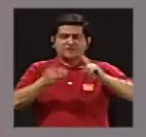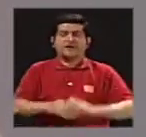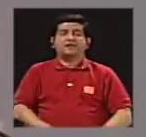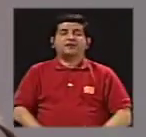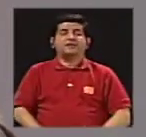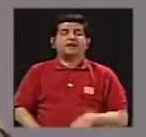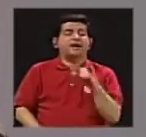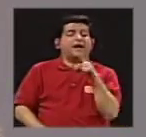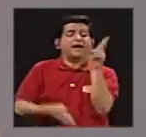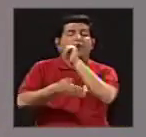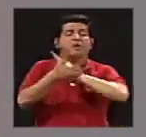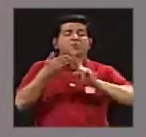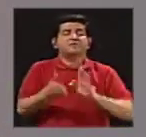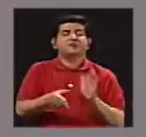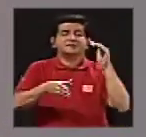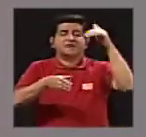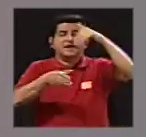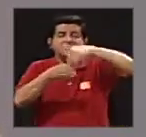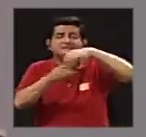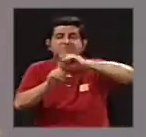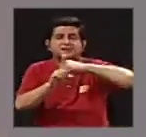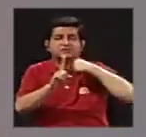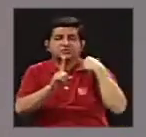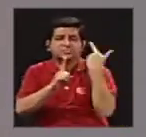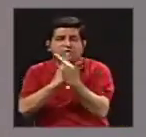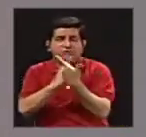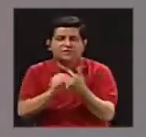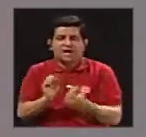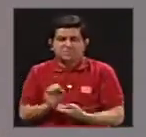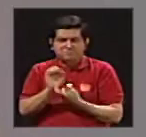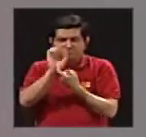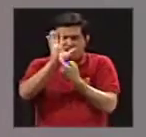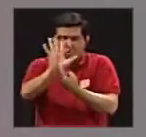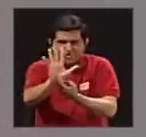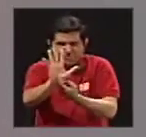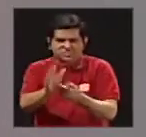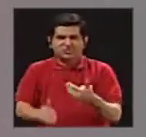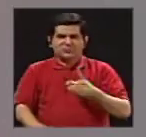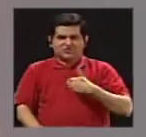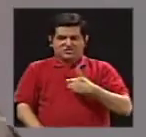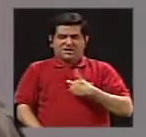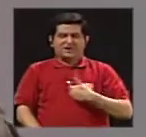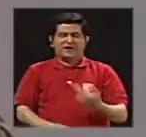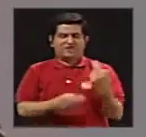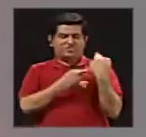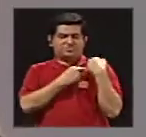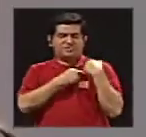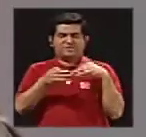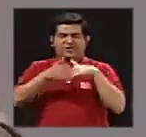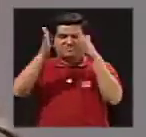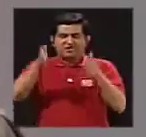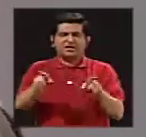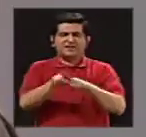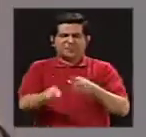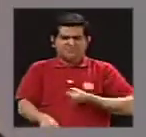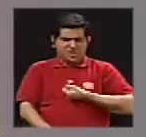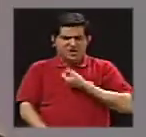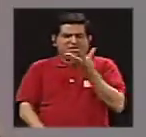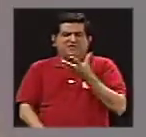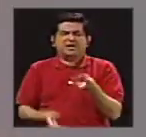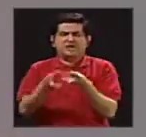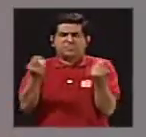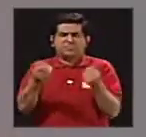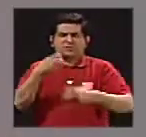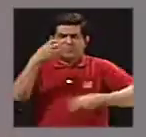Universidad con inserción en la sociedad de proyección con un deber hacia la sociedad y de manifestarse plenamente y resolver